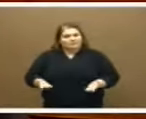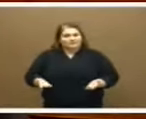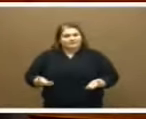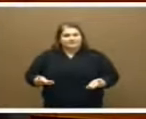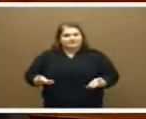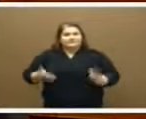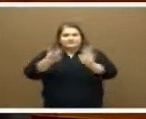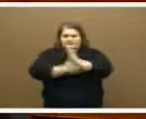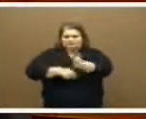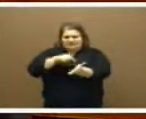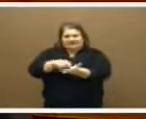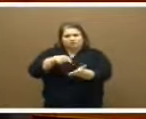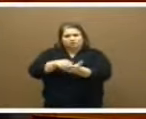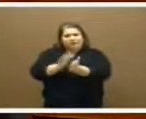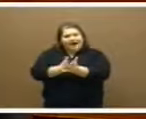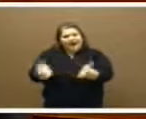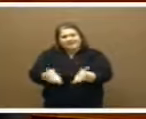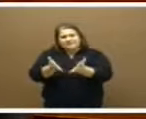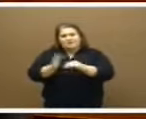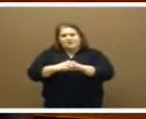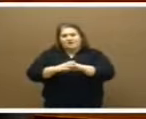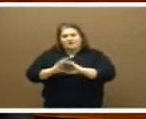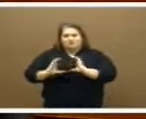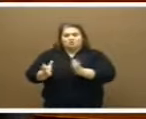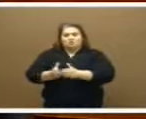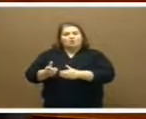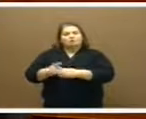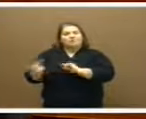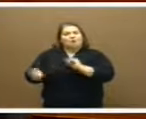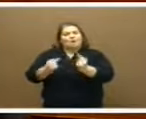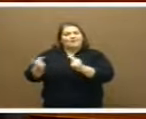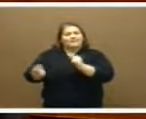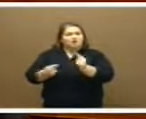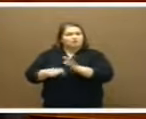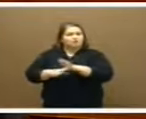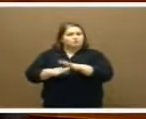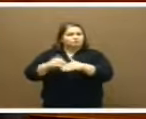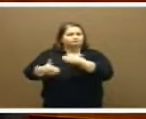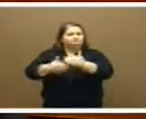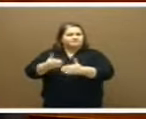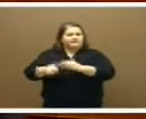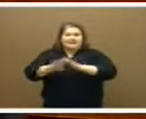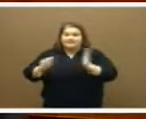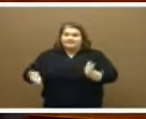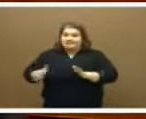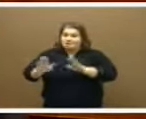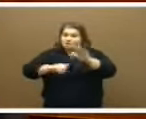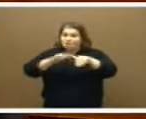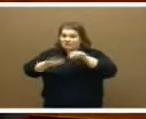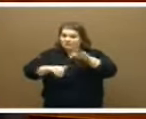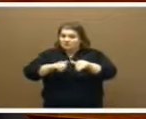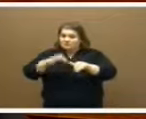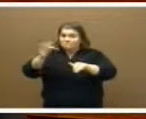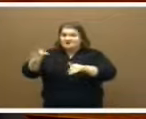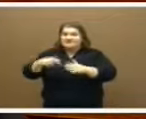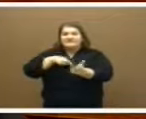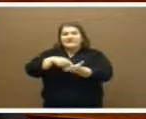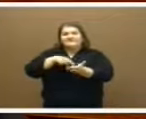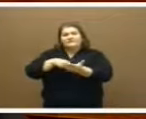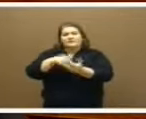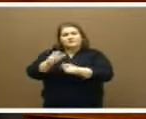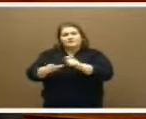tanto, le insto, le animo a que el Ejecutivo reconduzca esas negociaciones, convoquen a la mesa y resuelvan las reivindicaciones que